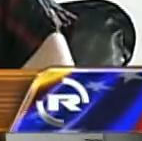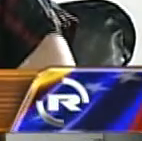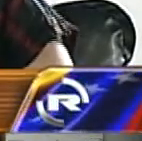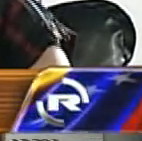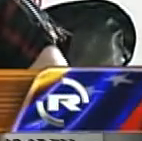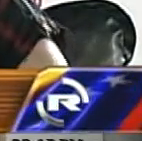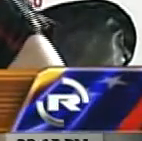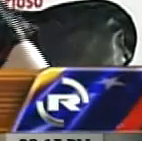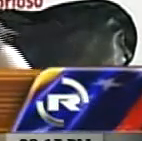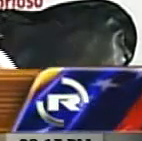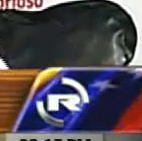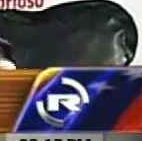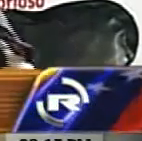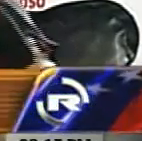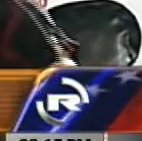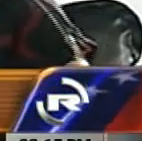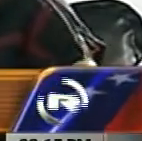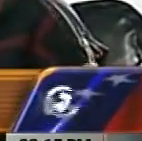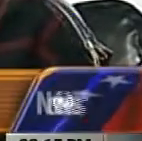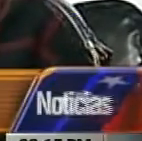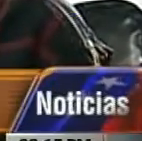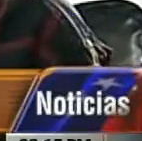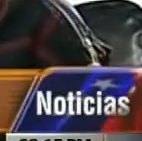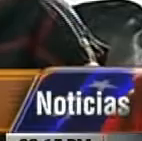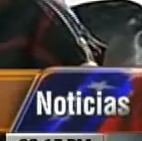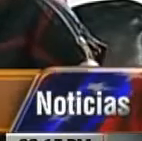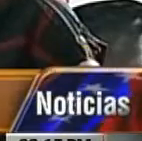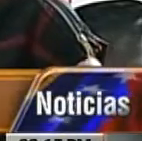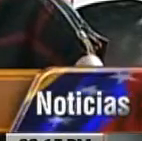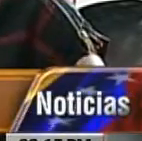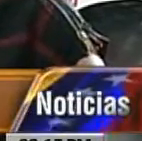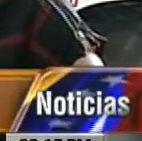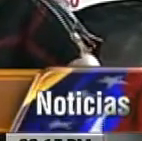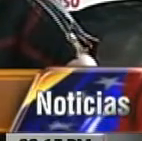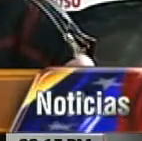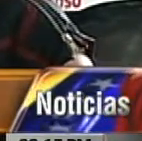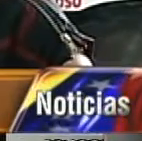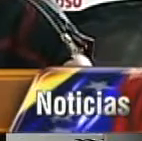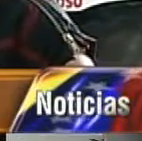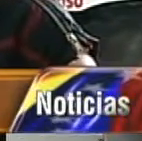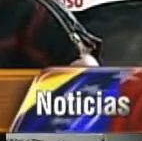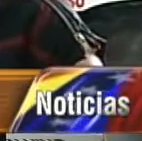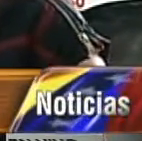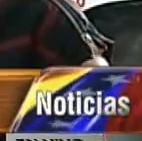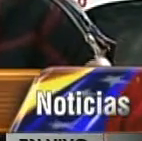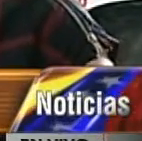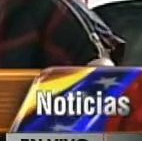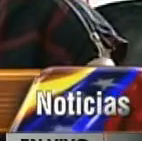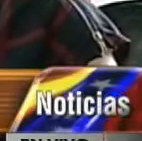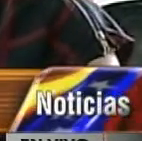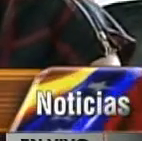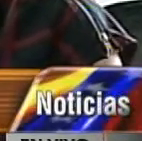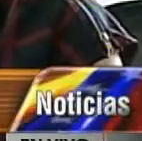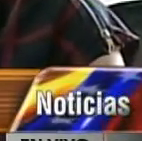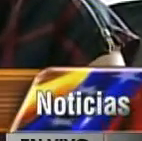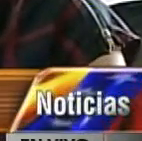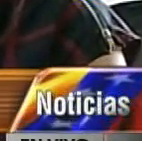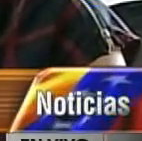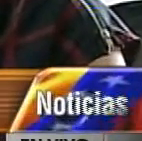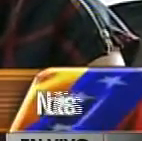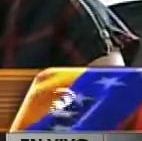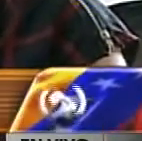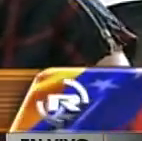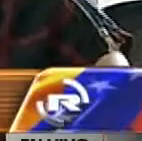pesado. ¿Por qué razón? Quisiera conocer precisamente, han crecido el número de ponentes y participantes. Cuando uno lee